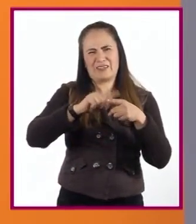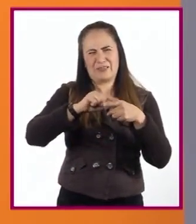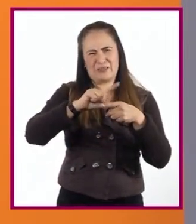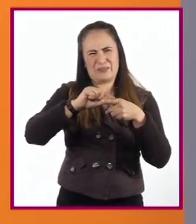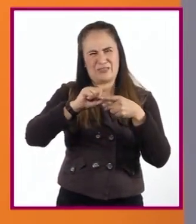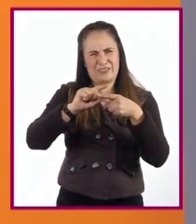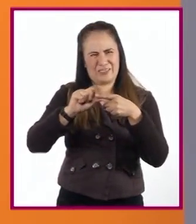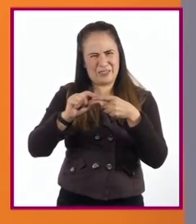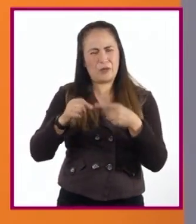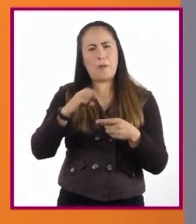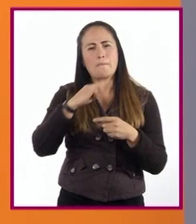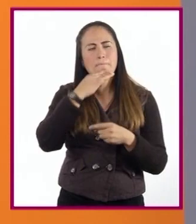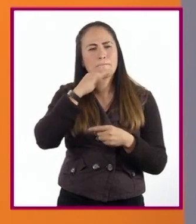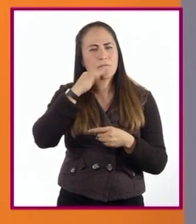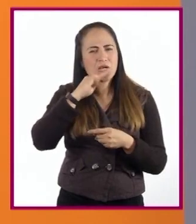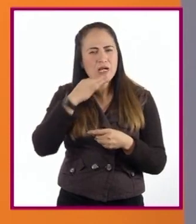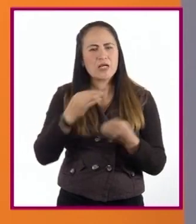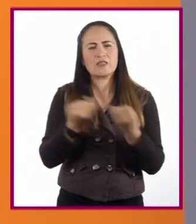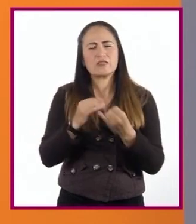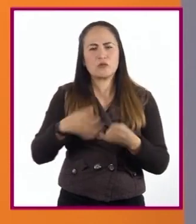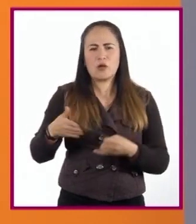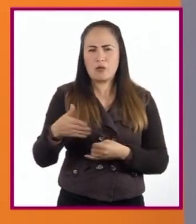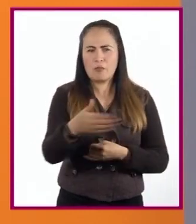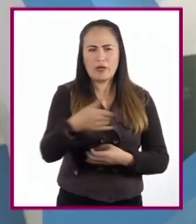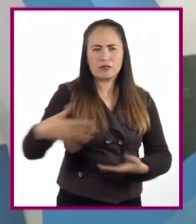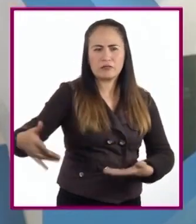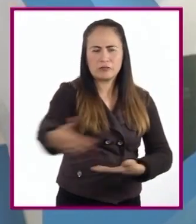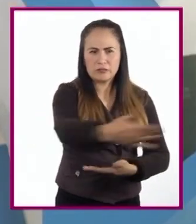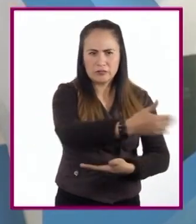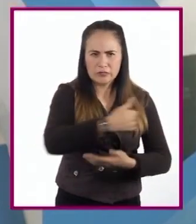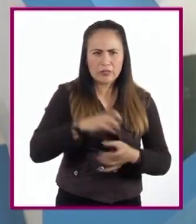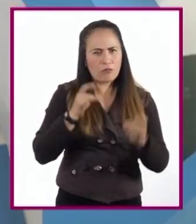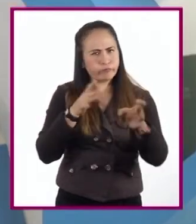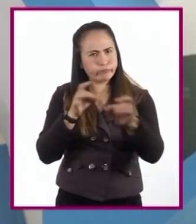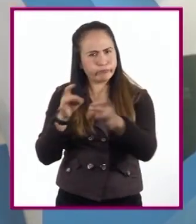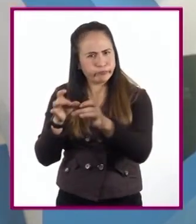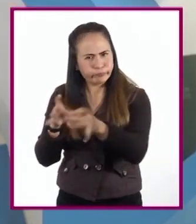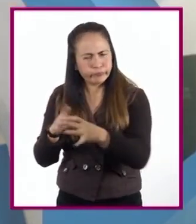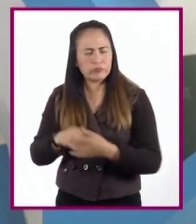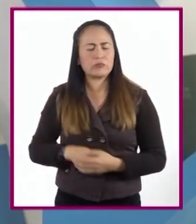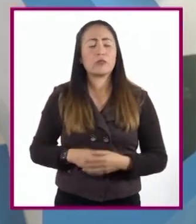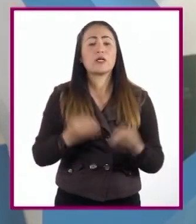la cacería, la pesca y la recolección. Por su parte,